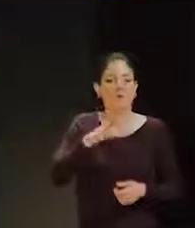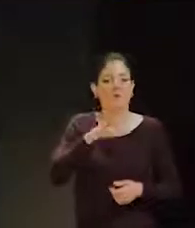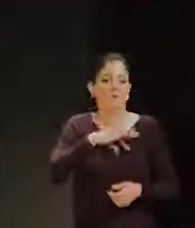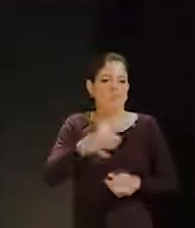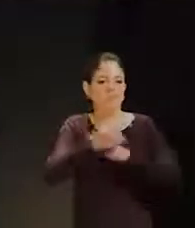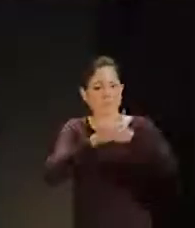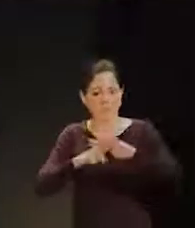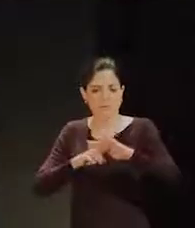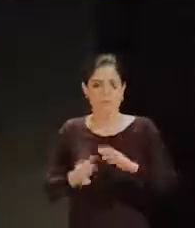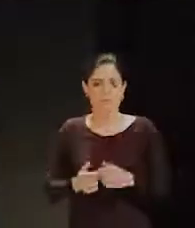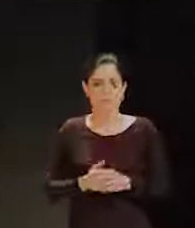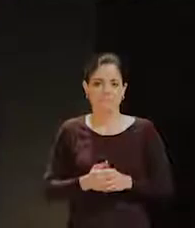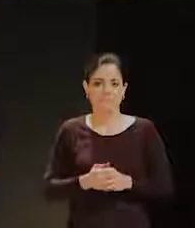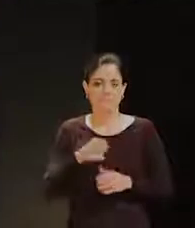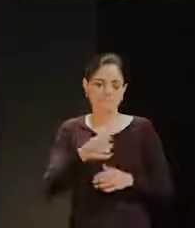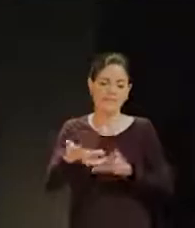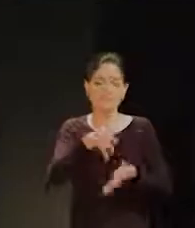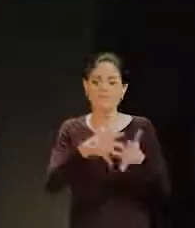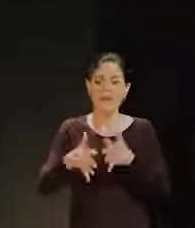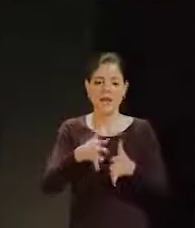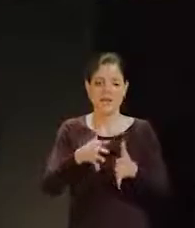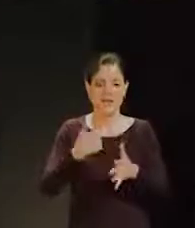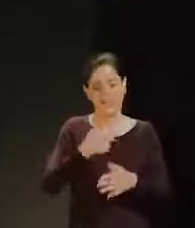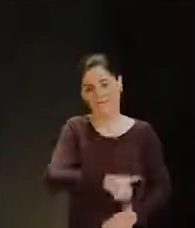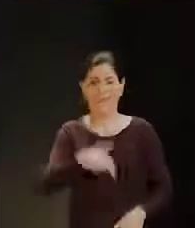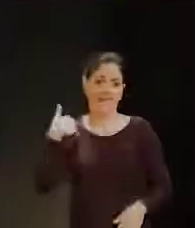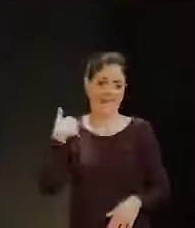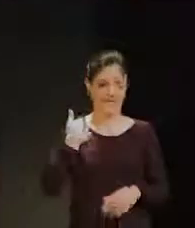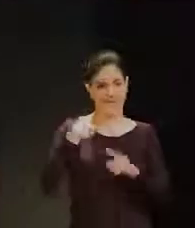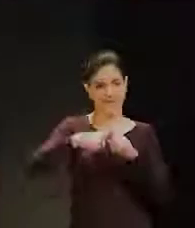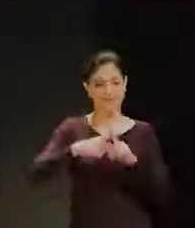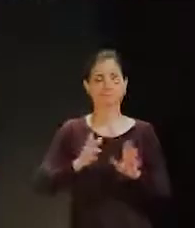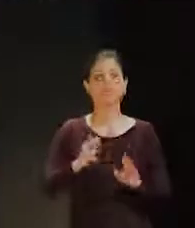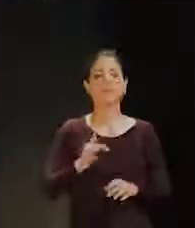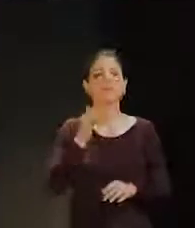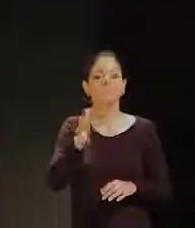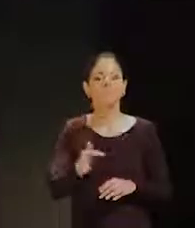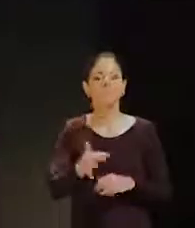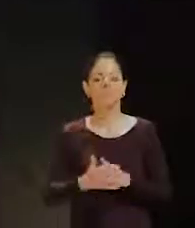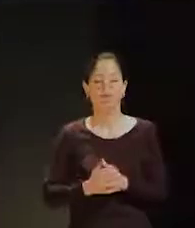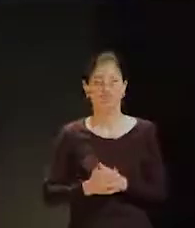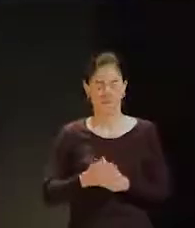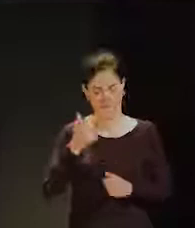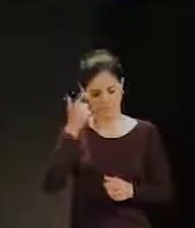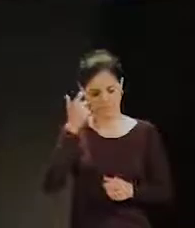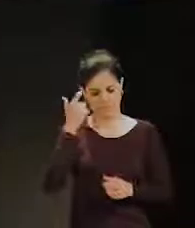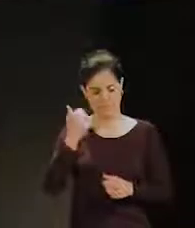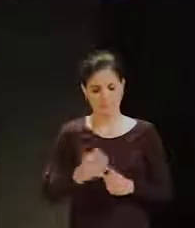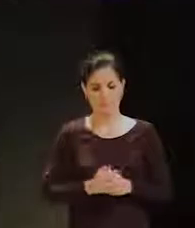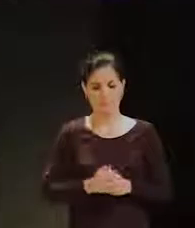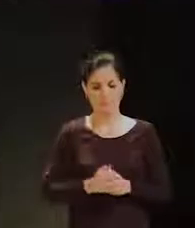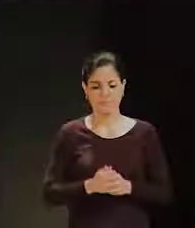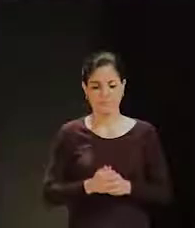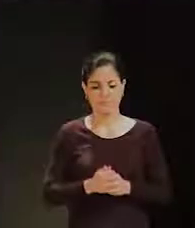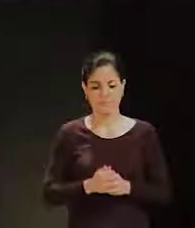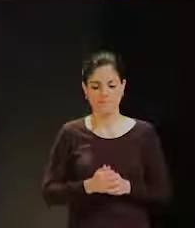presencia. Y eso más o menos es el cuadro general. En più, y está que, y no